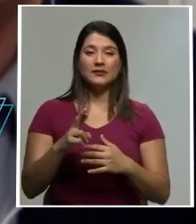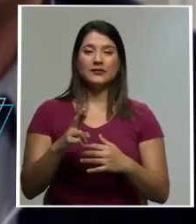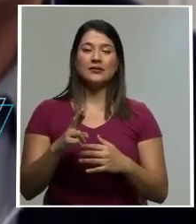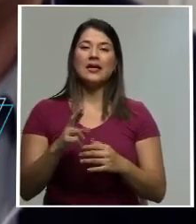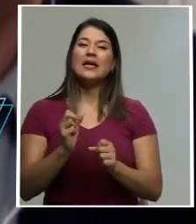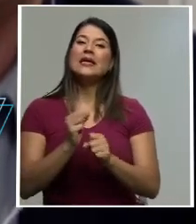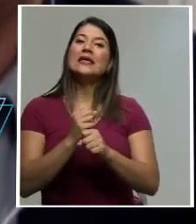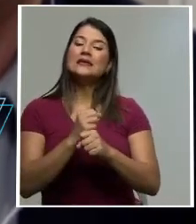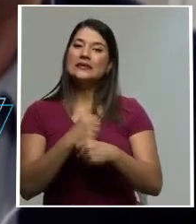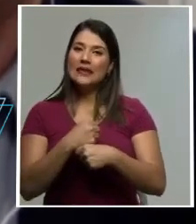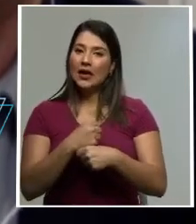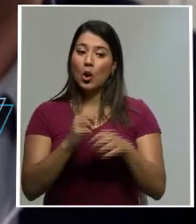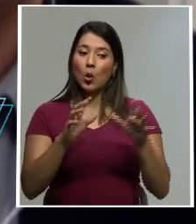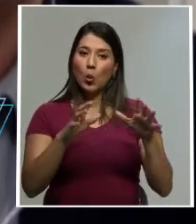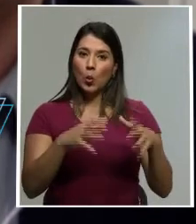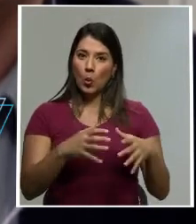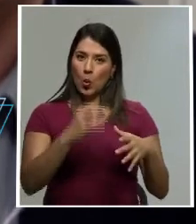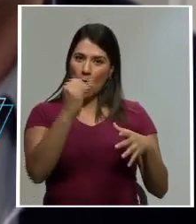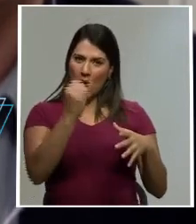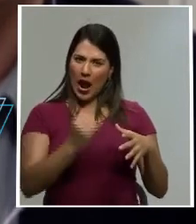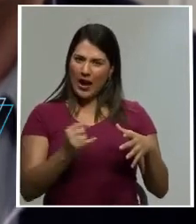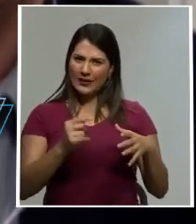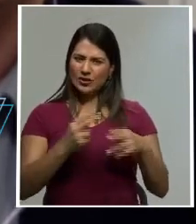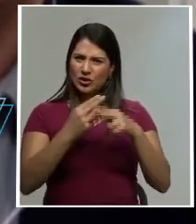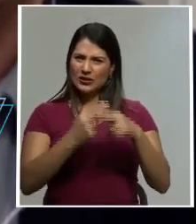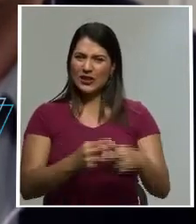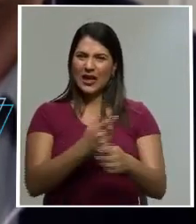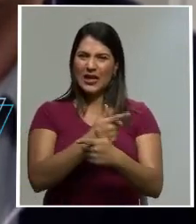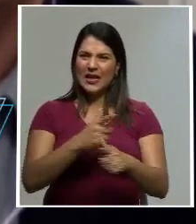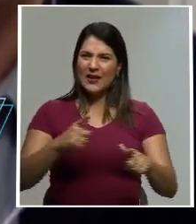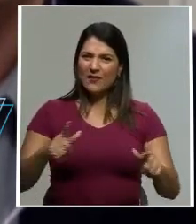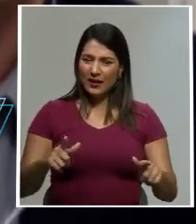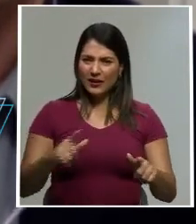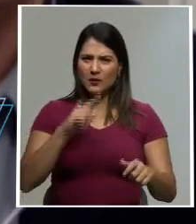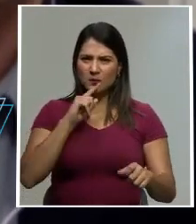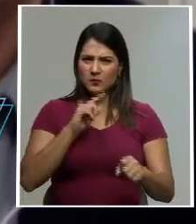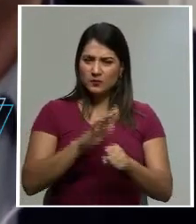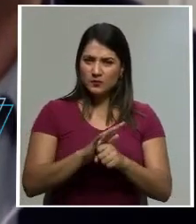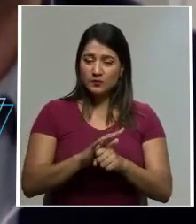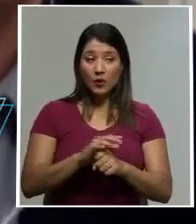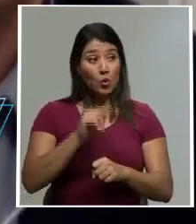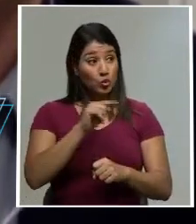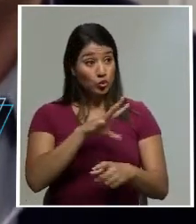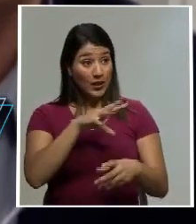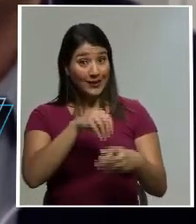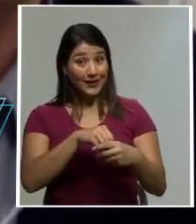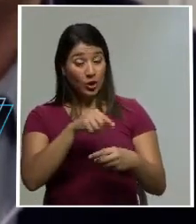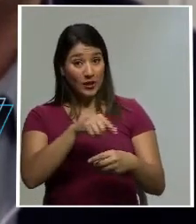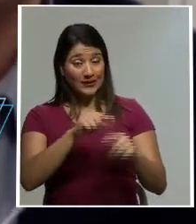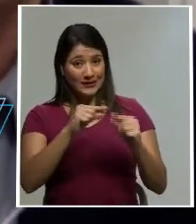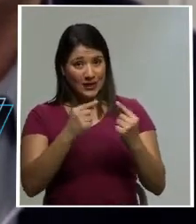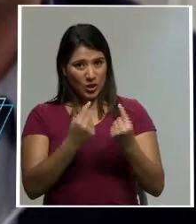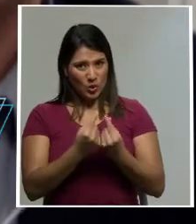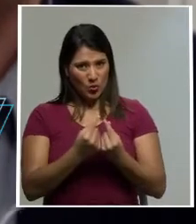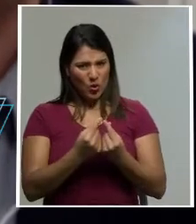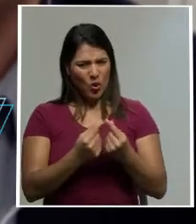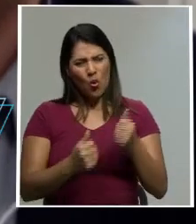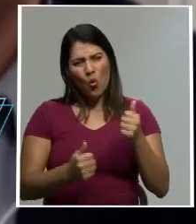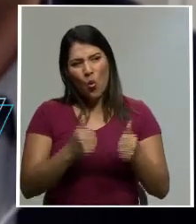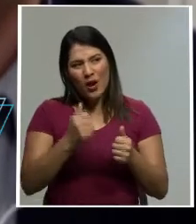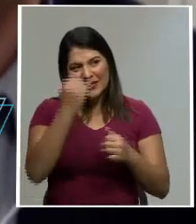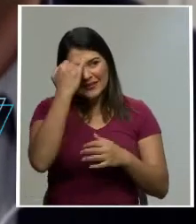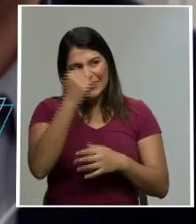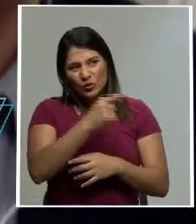un núcleo de arte que se llamaba algo así como Libertad bajo palabra. Vos estabas ahí. ¿Qué ideas tenían? ¿Cuál